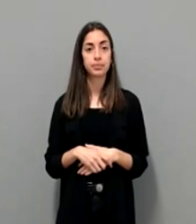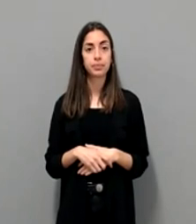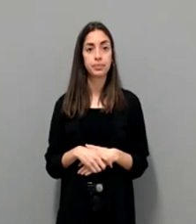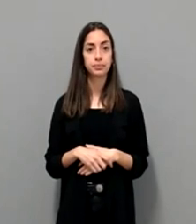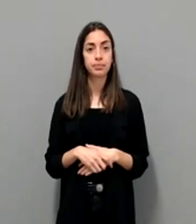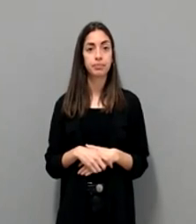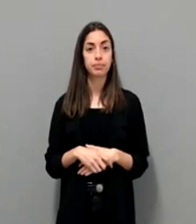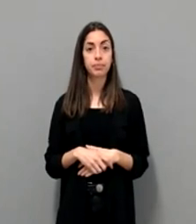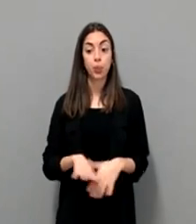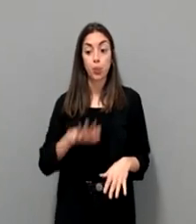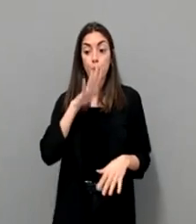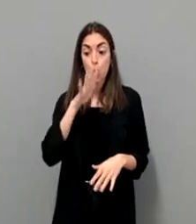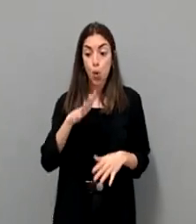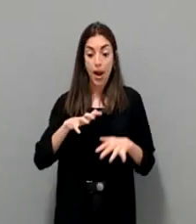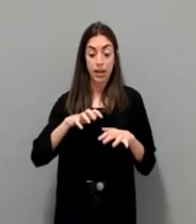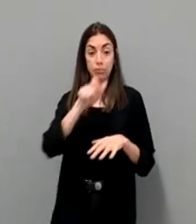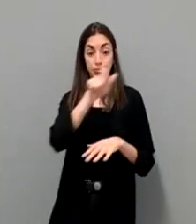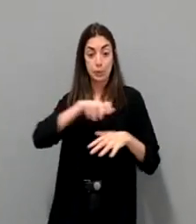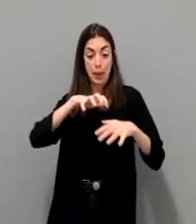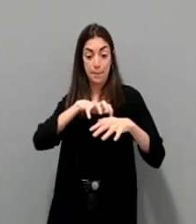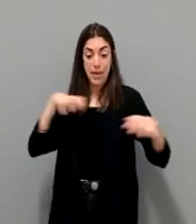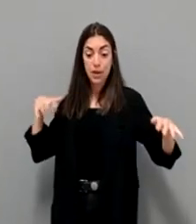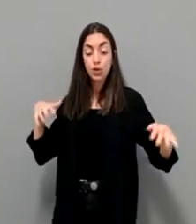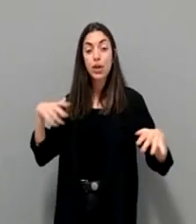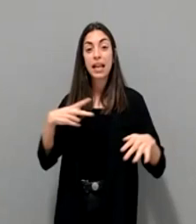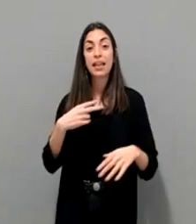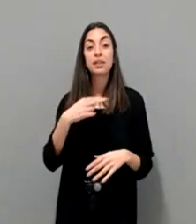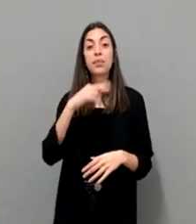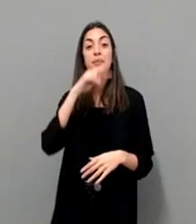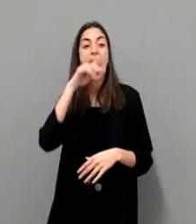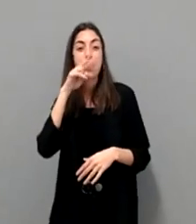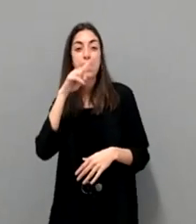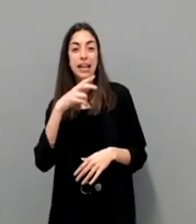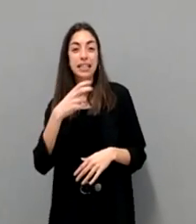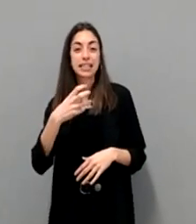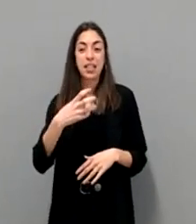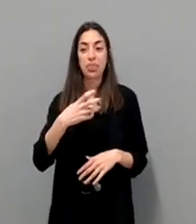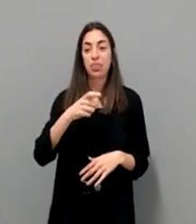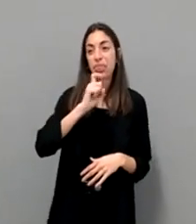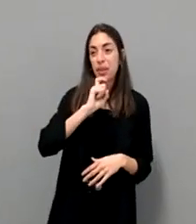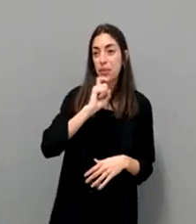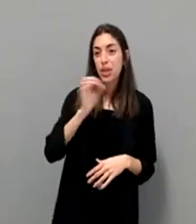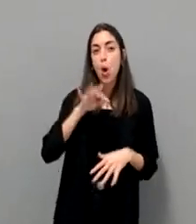Ya que la mayoría tenemos dificultades para pronunciar y movimientos involuntarios.